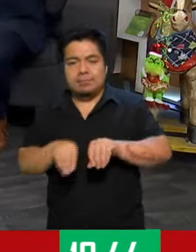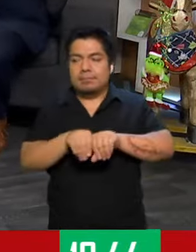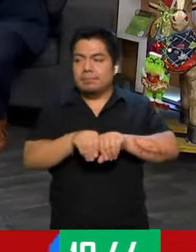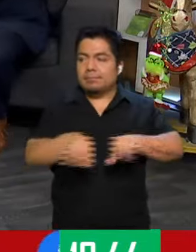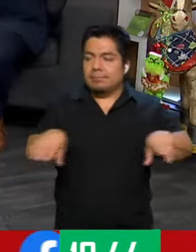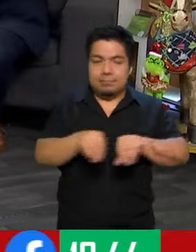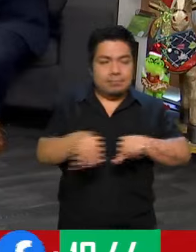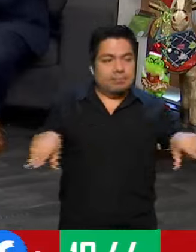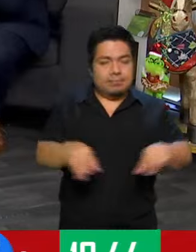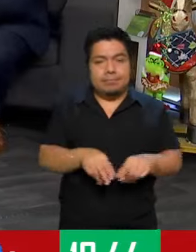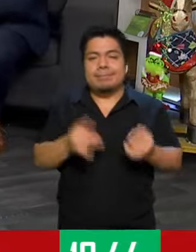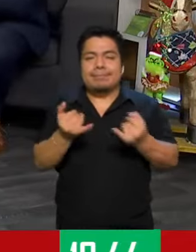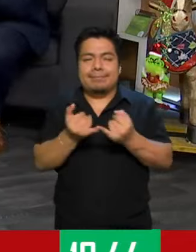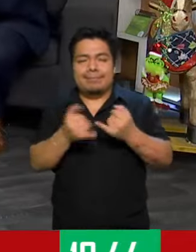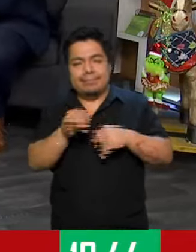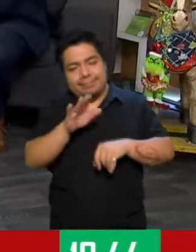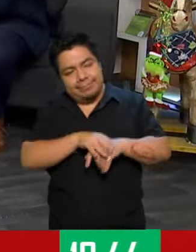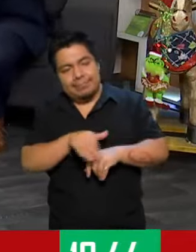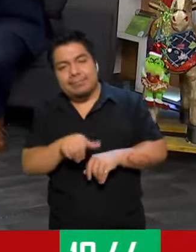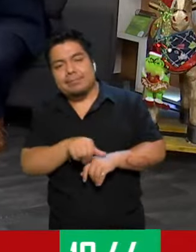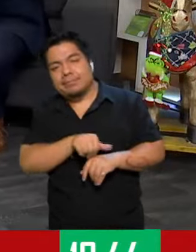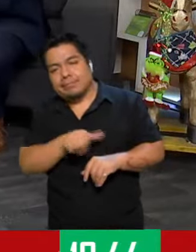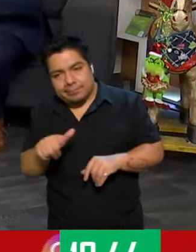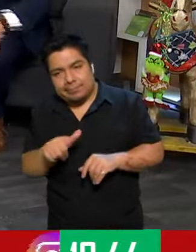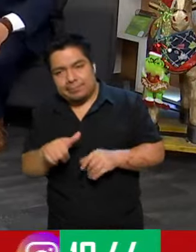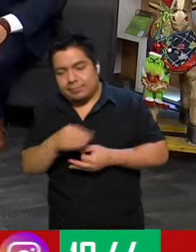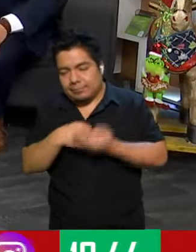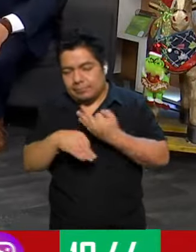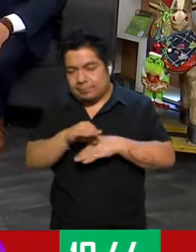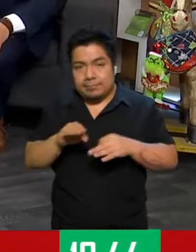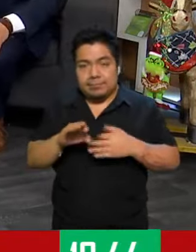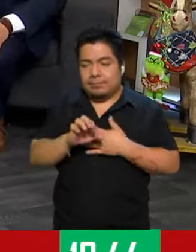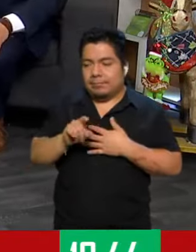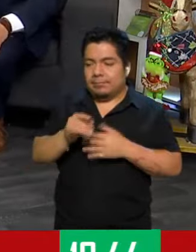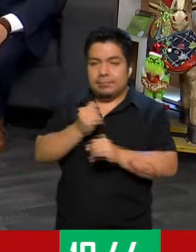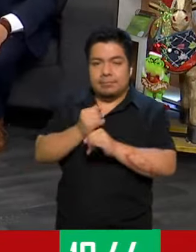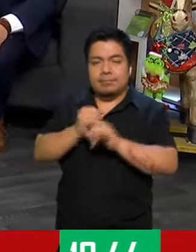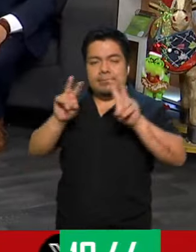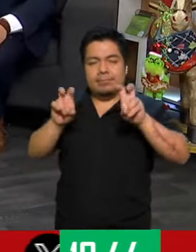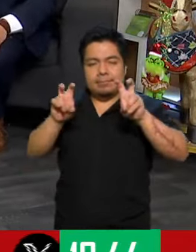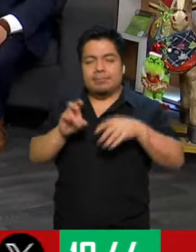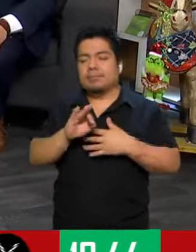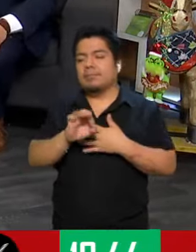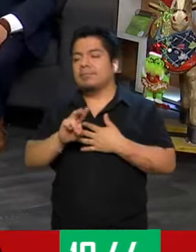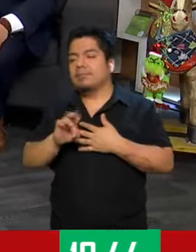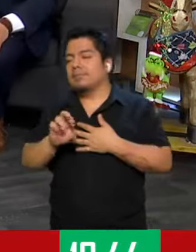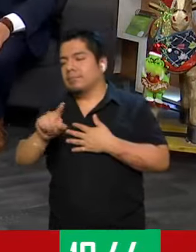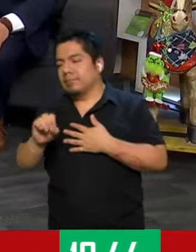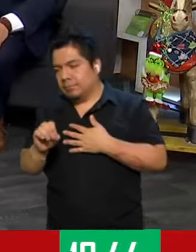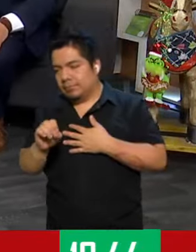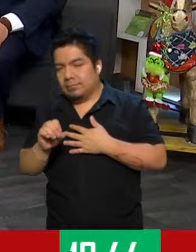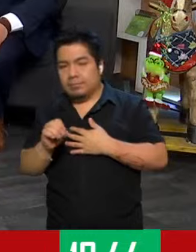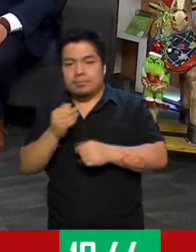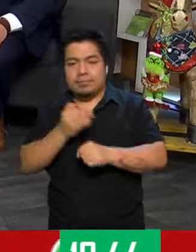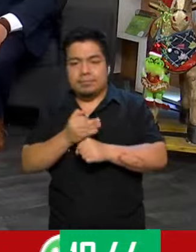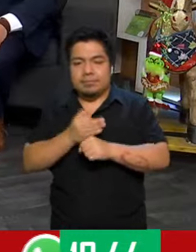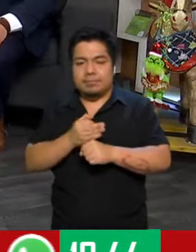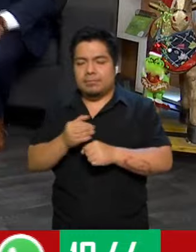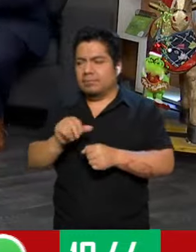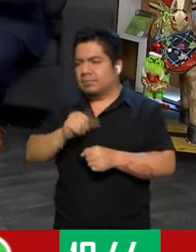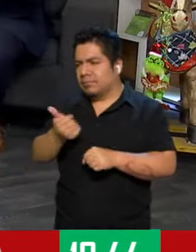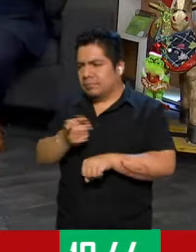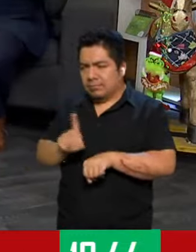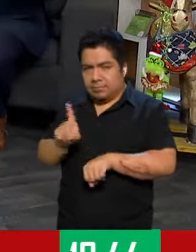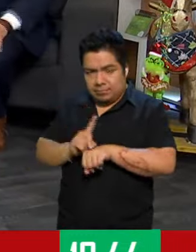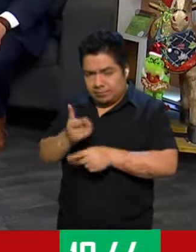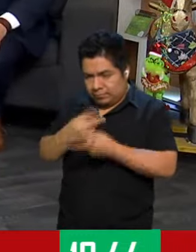Claro. Y también que difundamos otra parte del ecosistema digital que hemos denominado el Infoverso. Ya estamos llevando a cabo. Te late que vengas otro día. No,